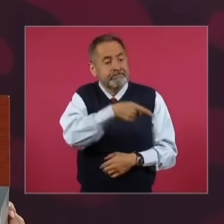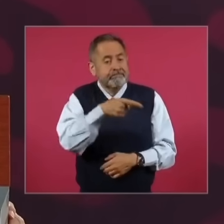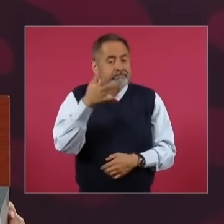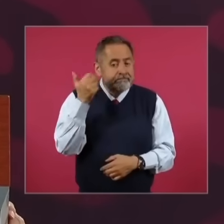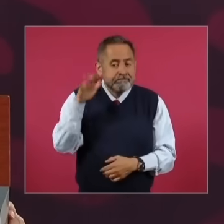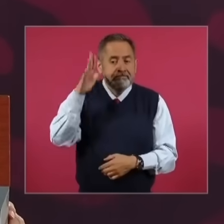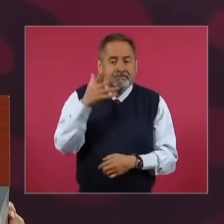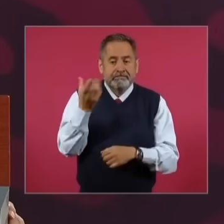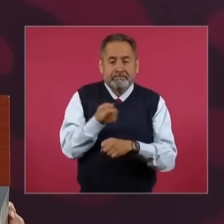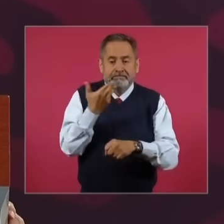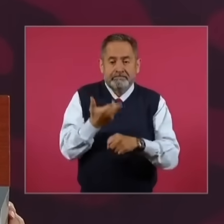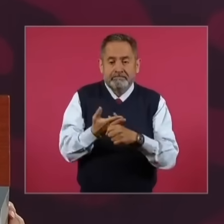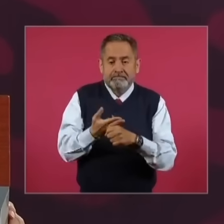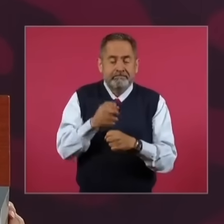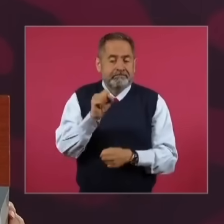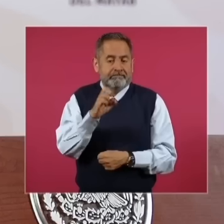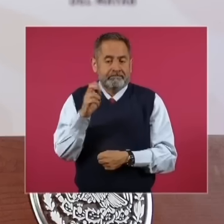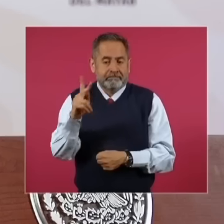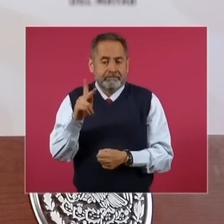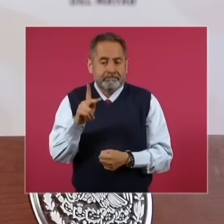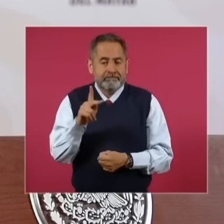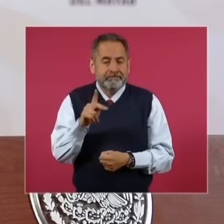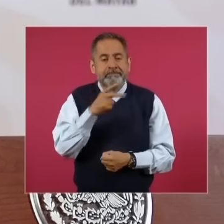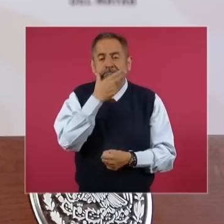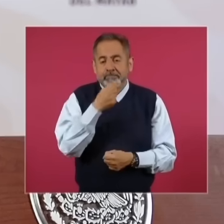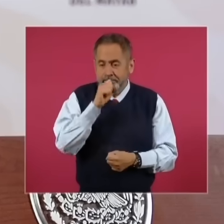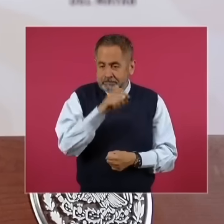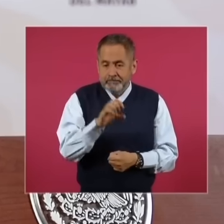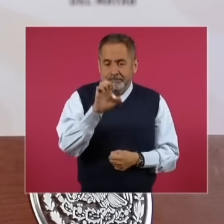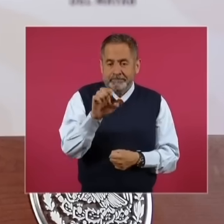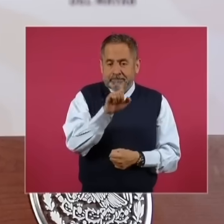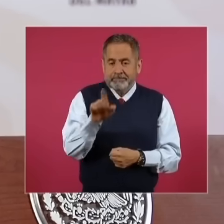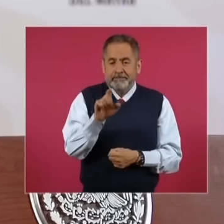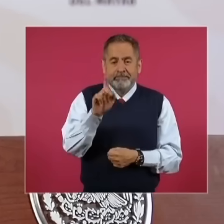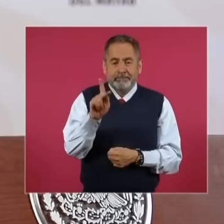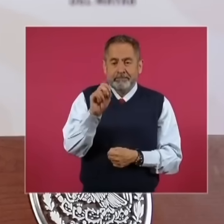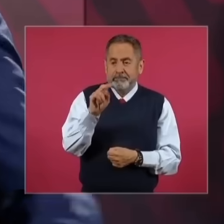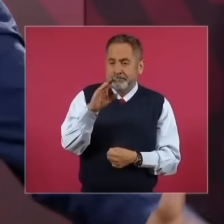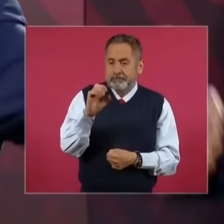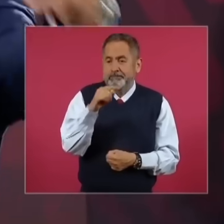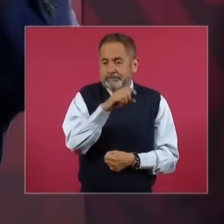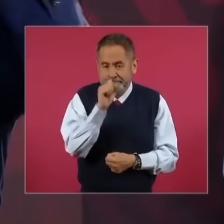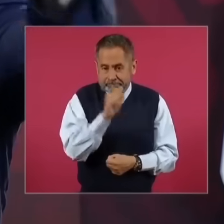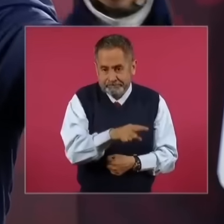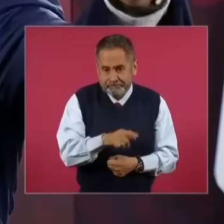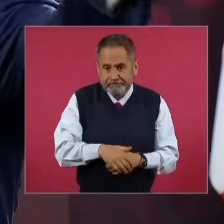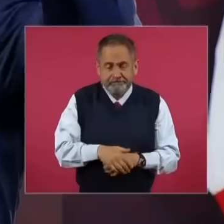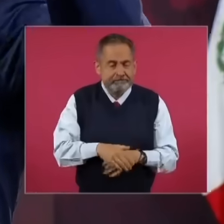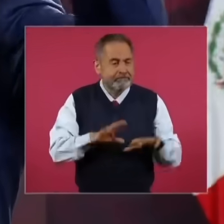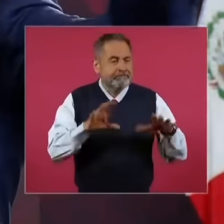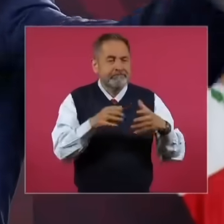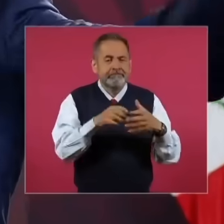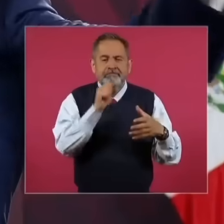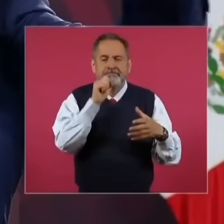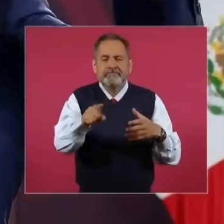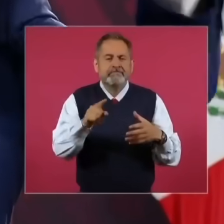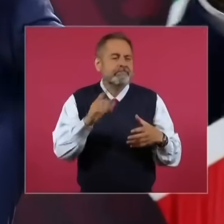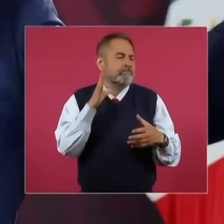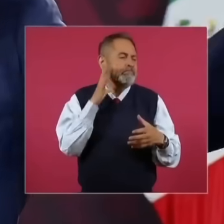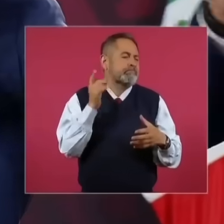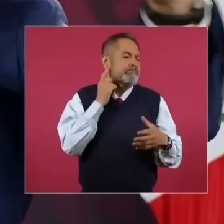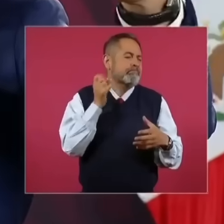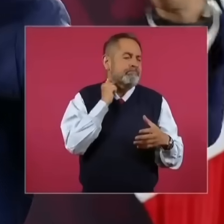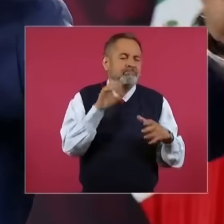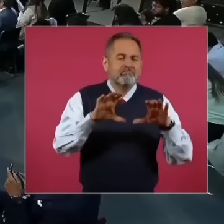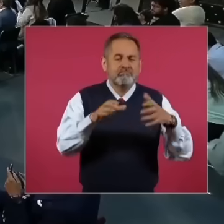sociales, otra parte que no lo trae la encuesta, pero es parte de mi interpretación, que el presidente ganó una